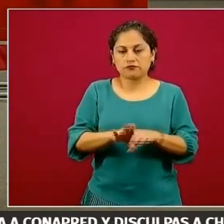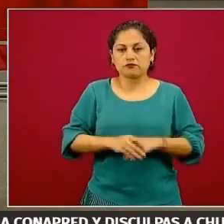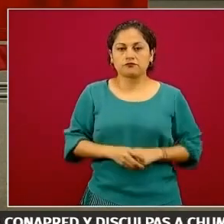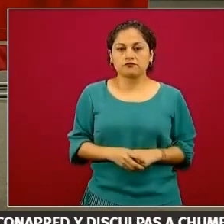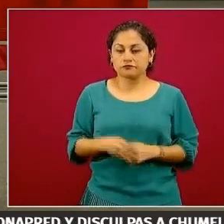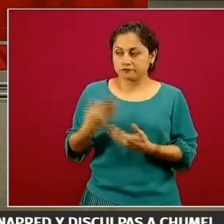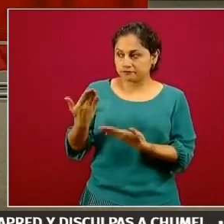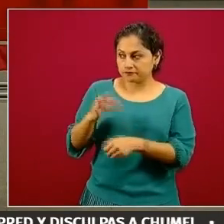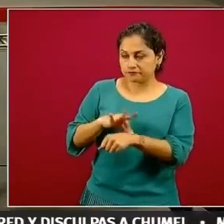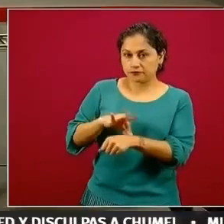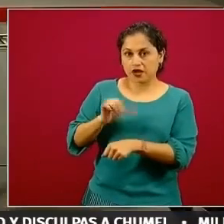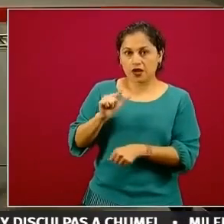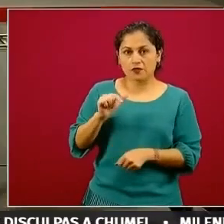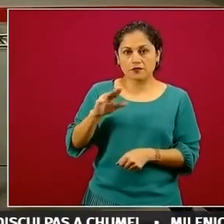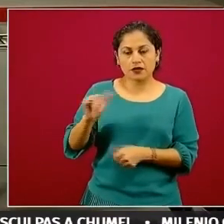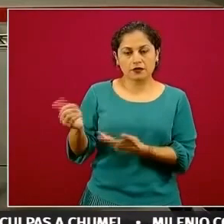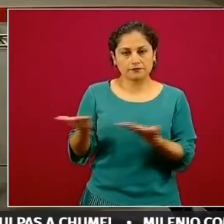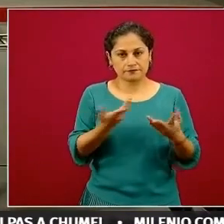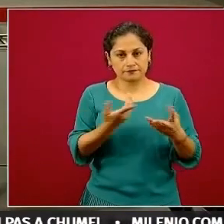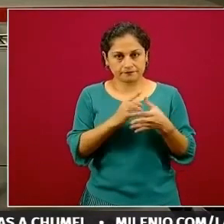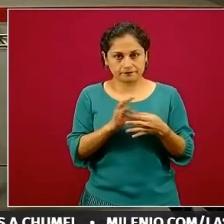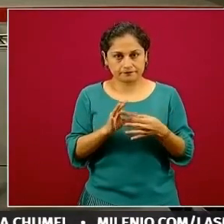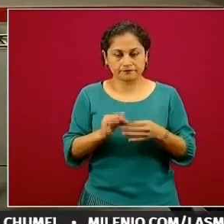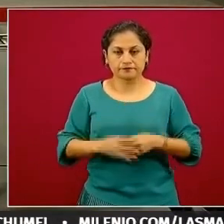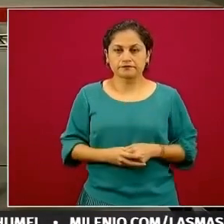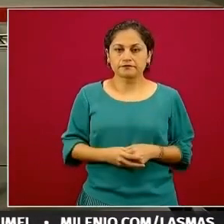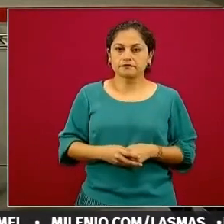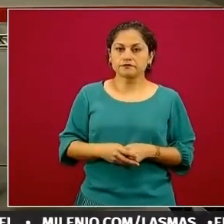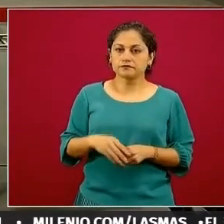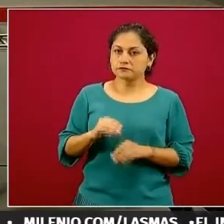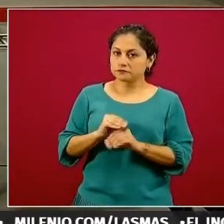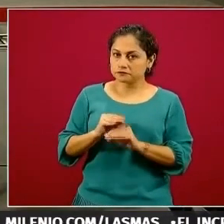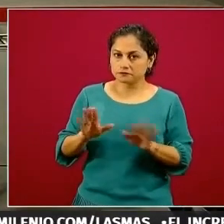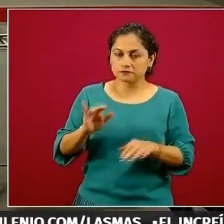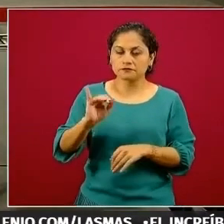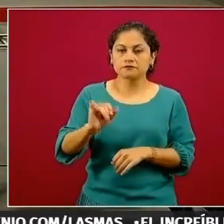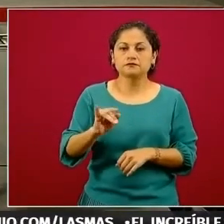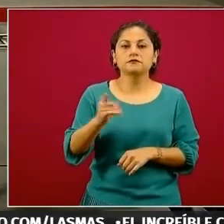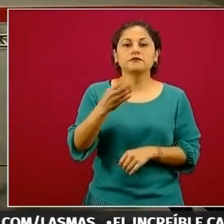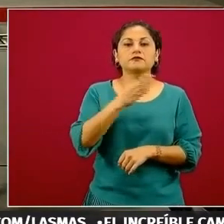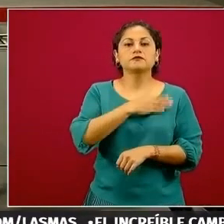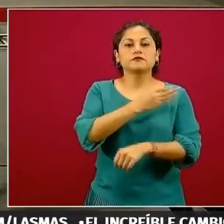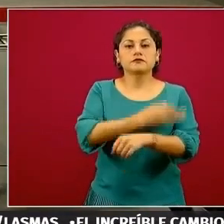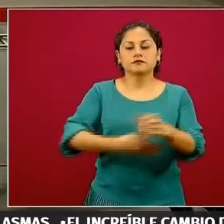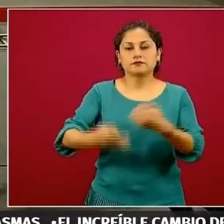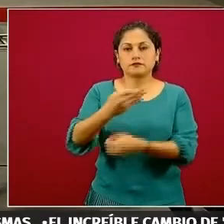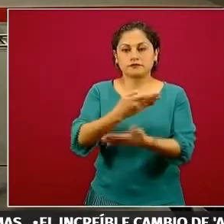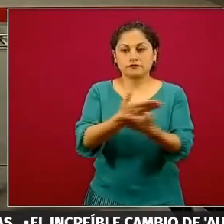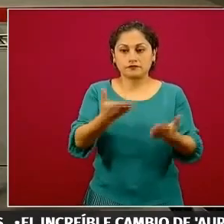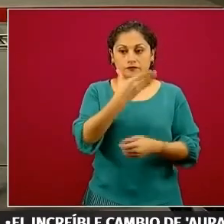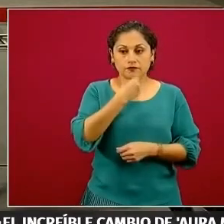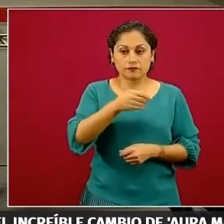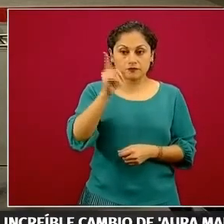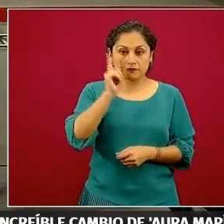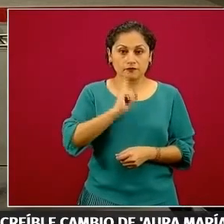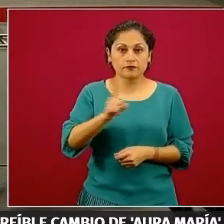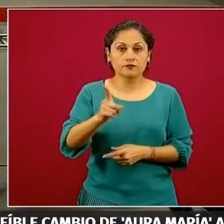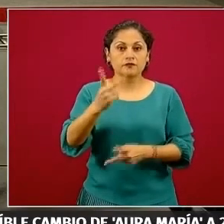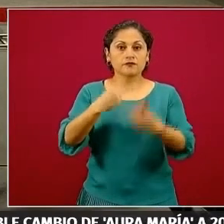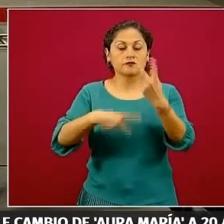mucho gusto, señor secretario. Muy buenas tardes a todas y todos. Bienvenidos a la conferencia vespertina